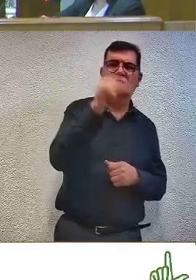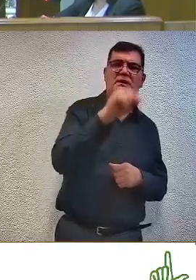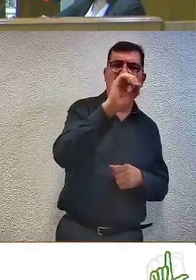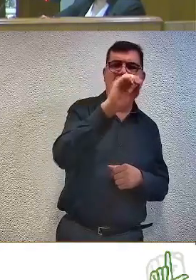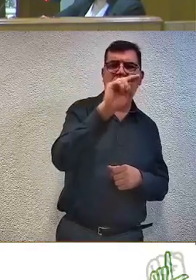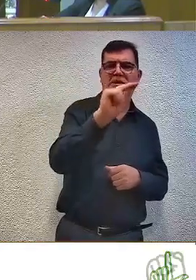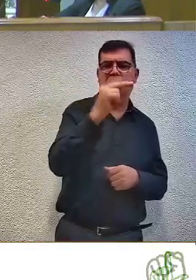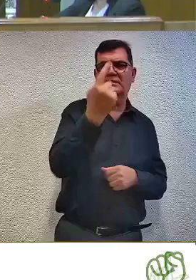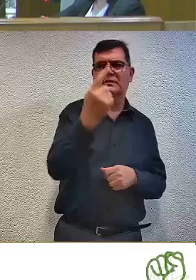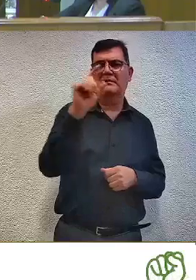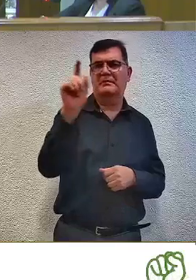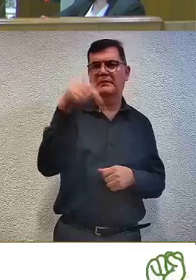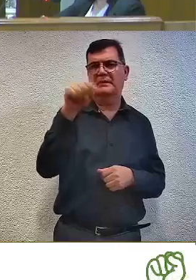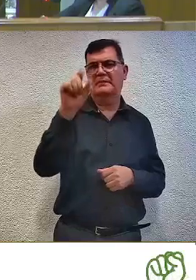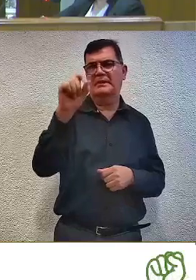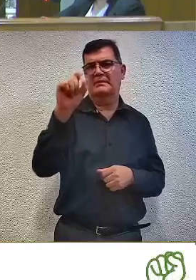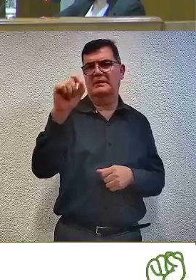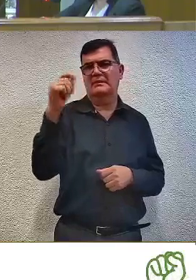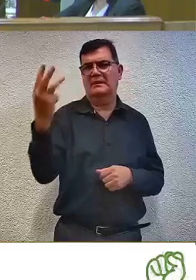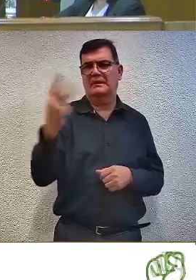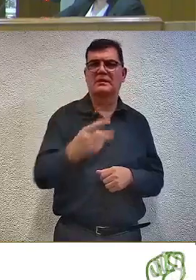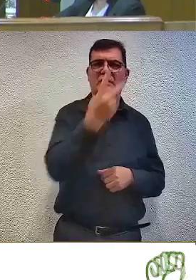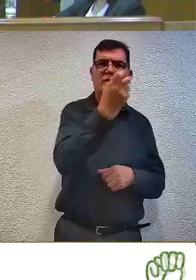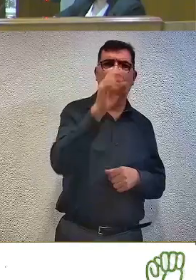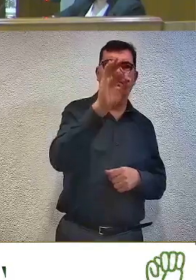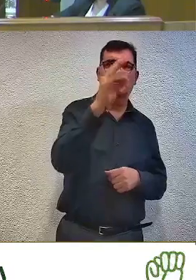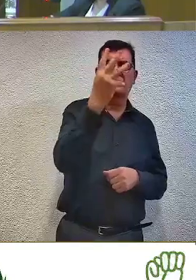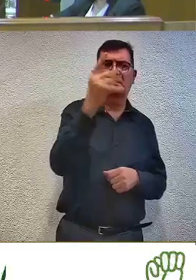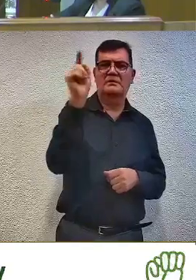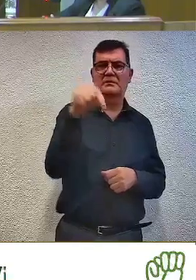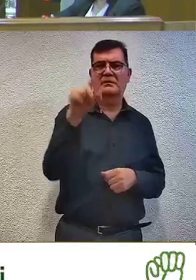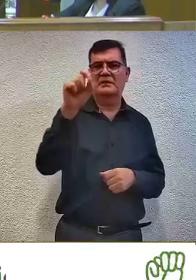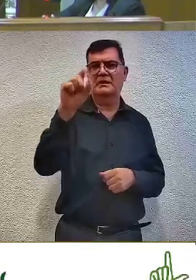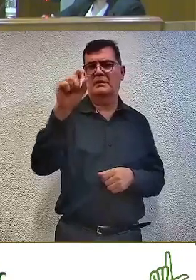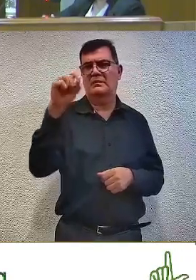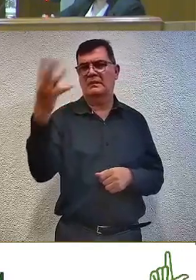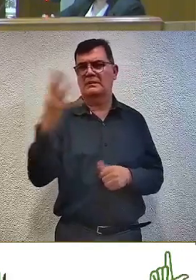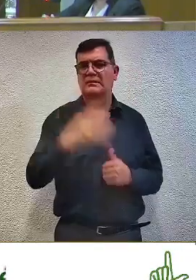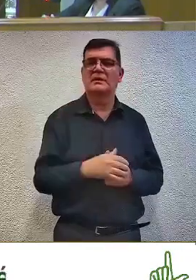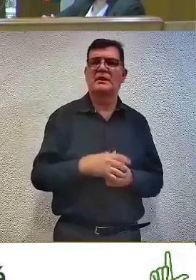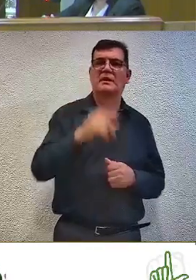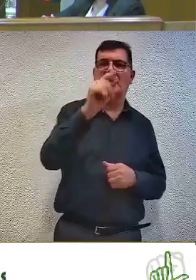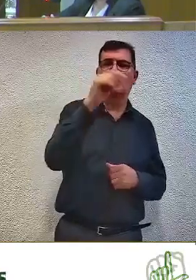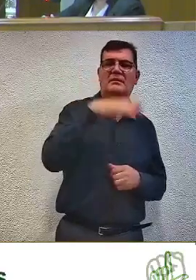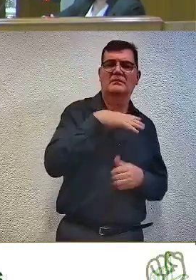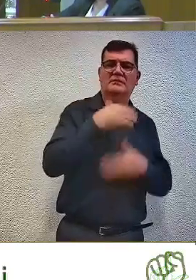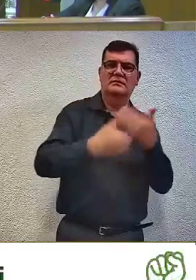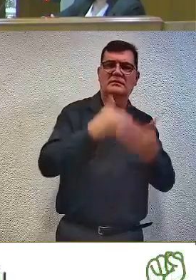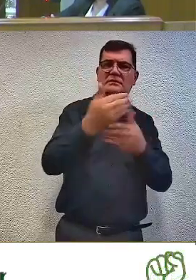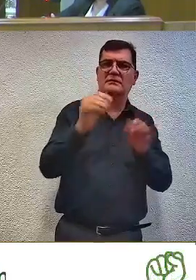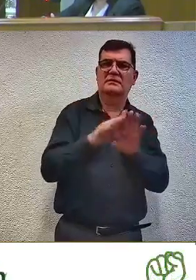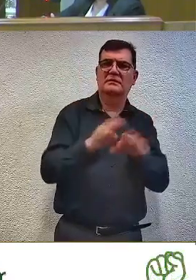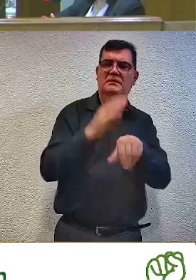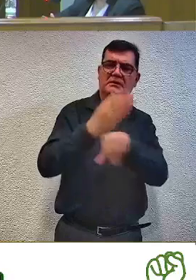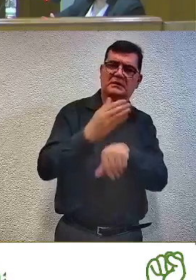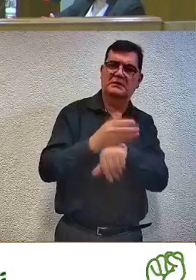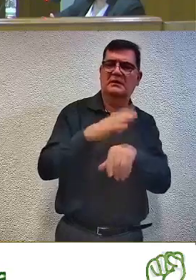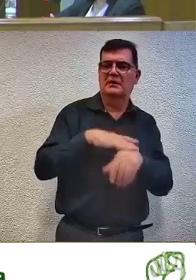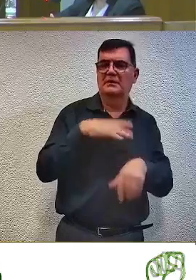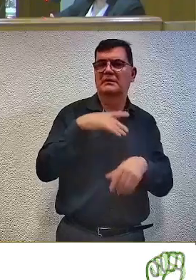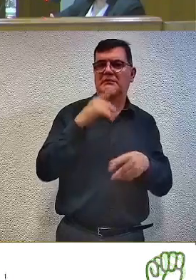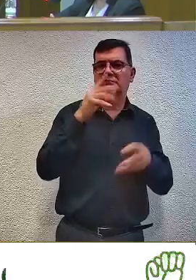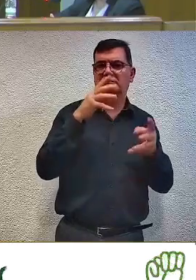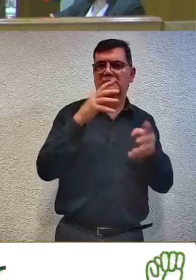081, diagonal 2023, 244, diagonal 2024, y al procedimiento especial sancionador identificado